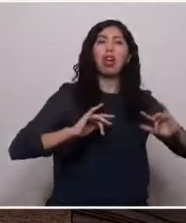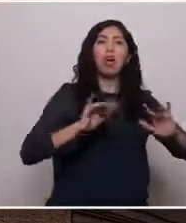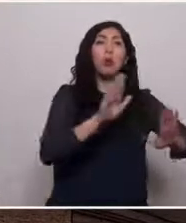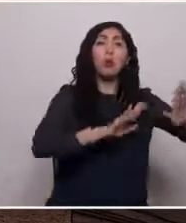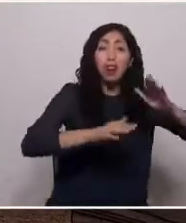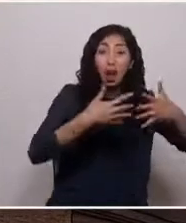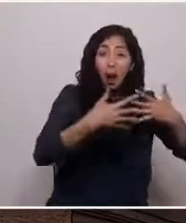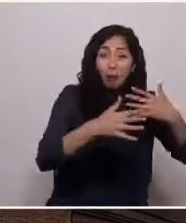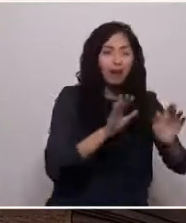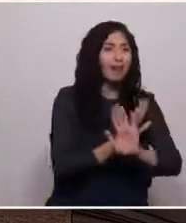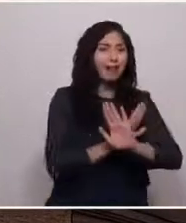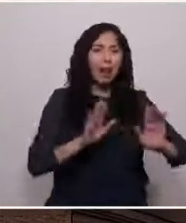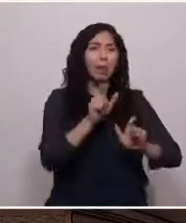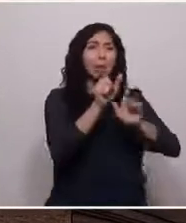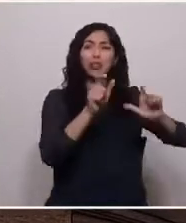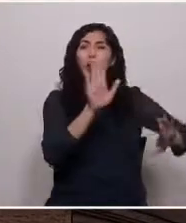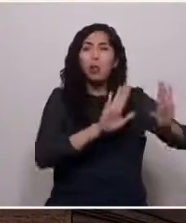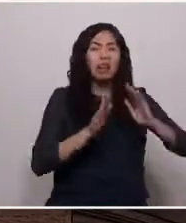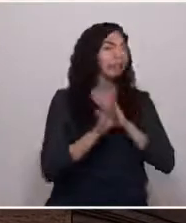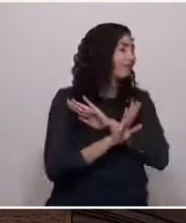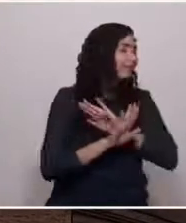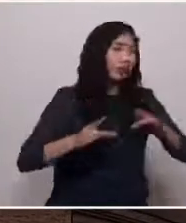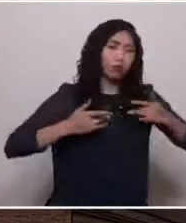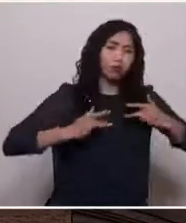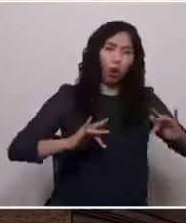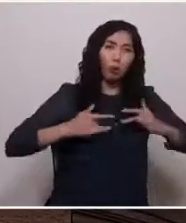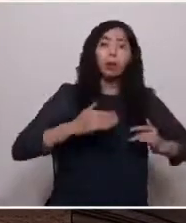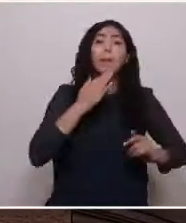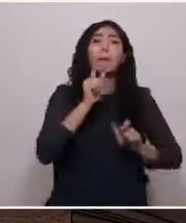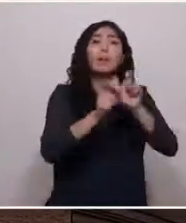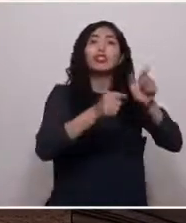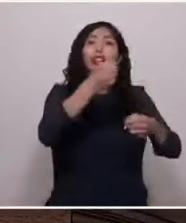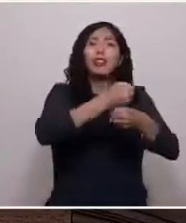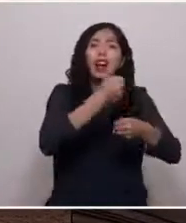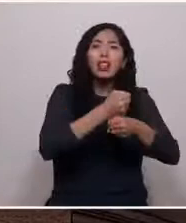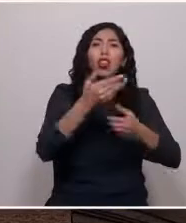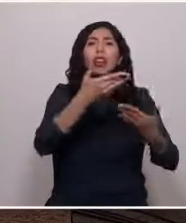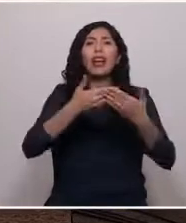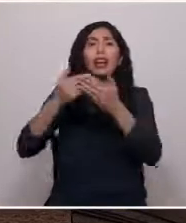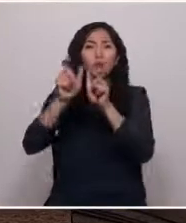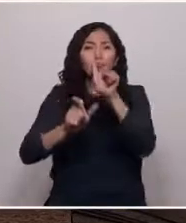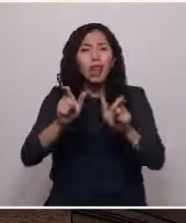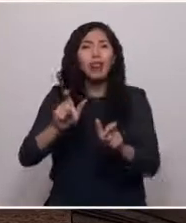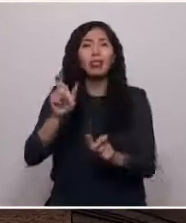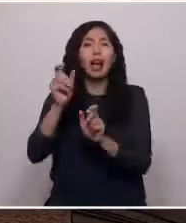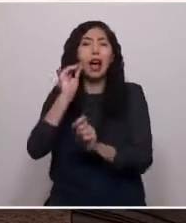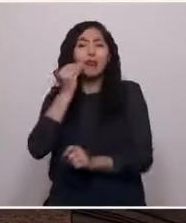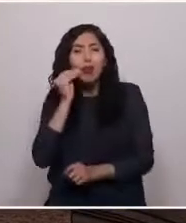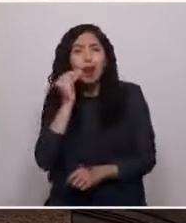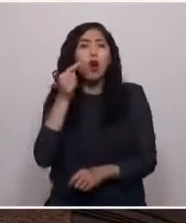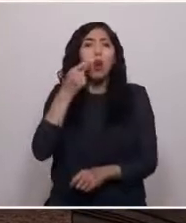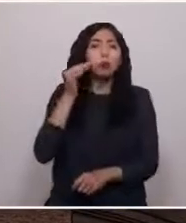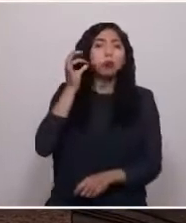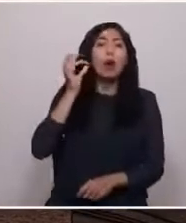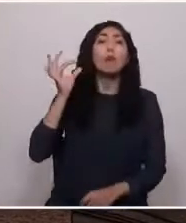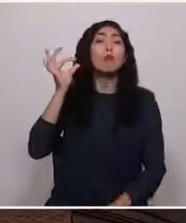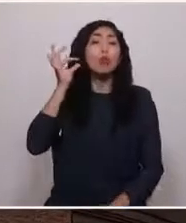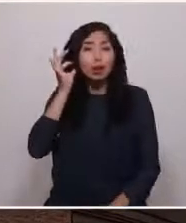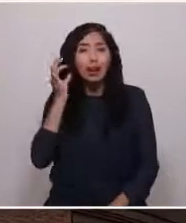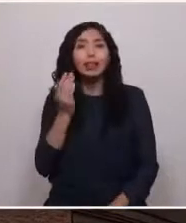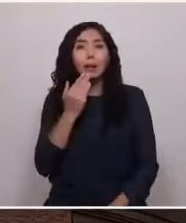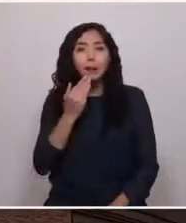con sus habitantes con la fuerza trabajadora con los estudiantes con las abuelas y abuelos con las mujeres infancias y